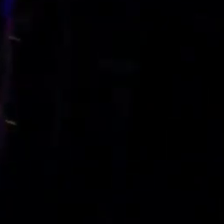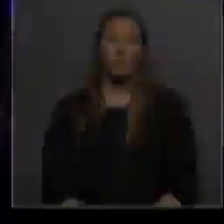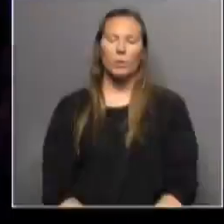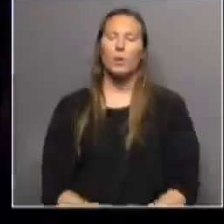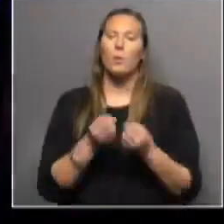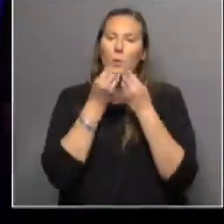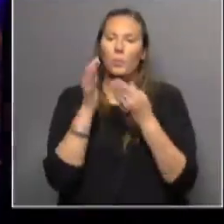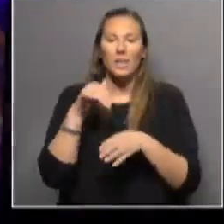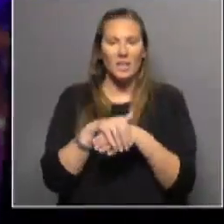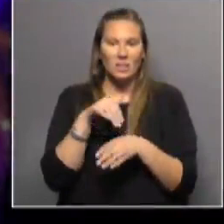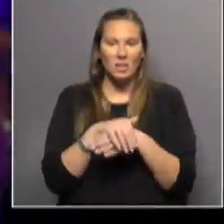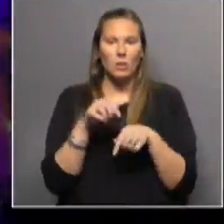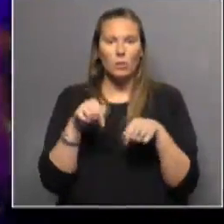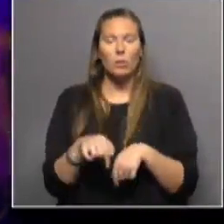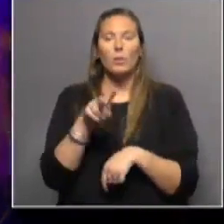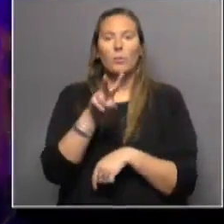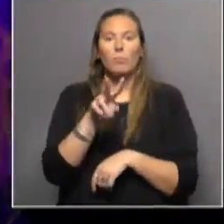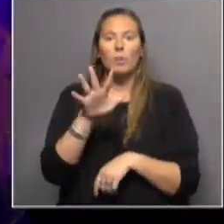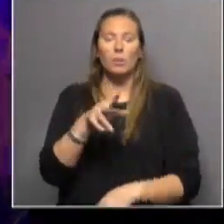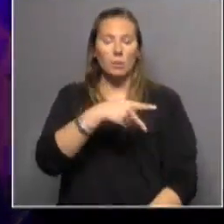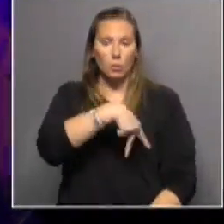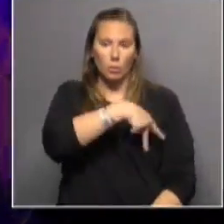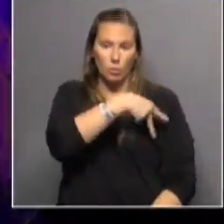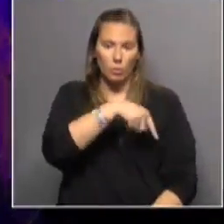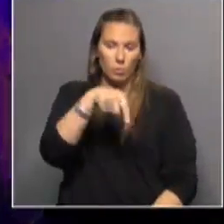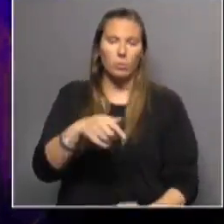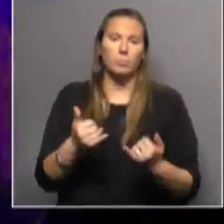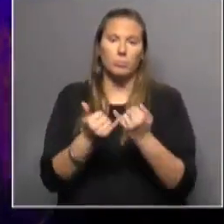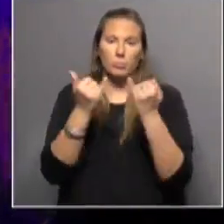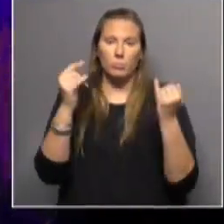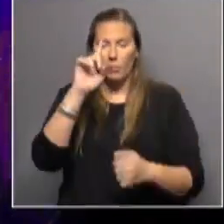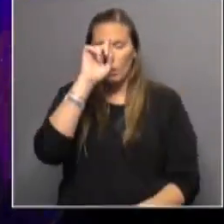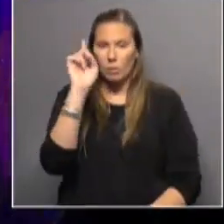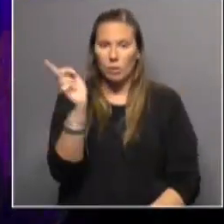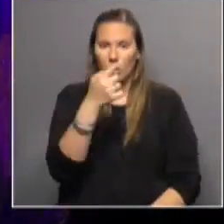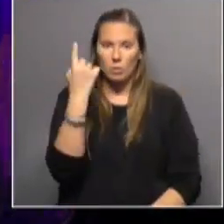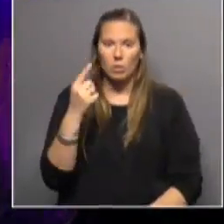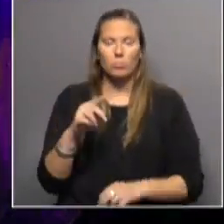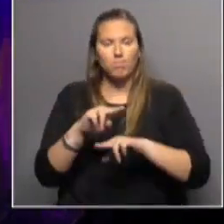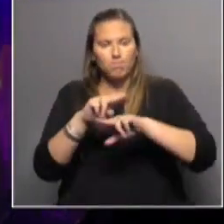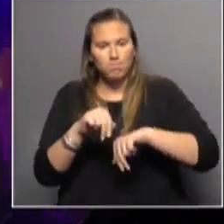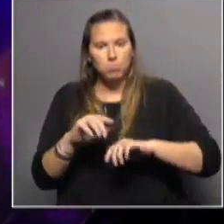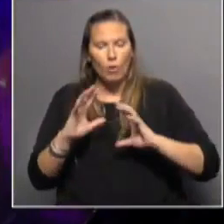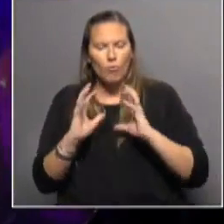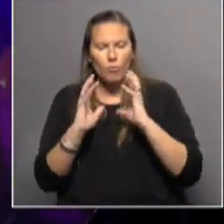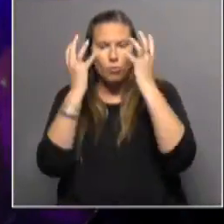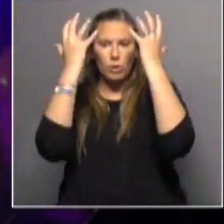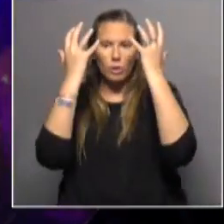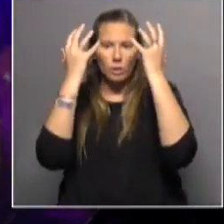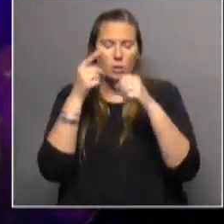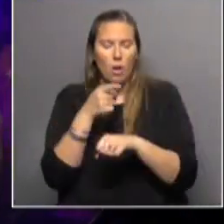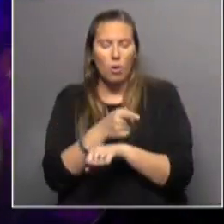Muy buenas tardes, hoy es 25 de noviembre, hoy es el Día Internacional de la Eliminación de la Violencia